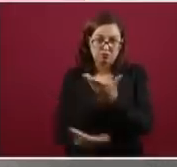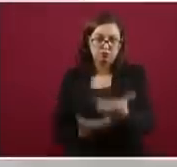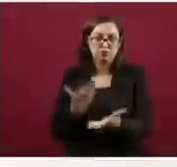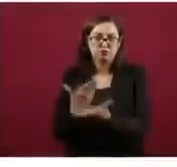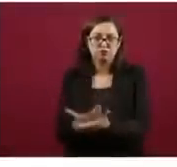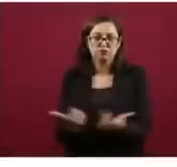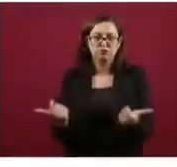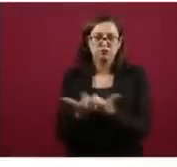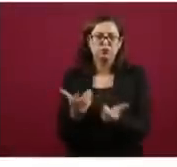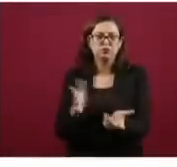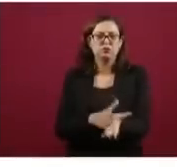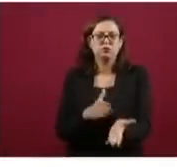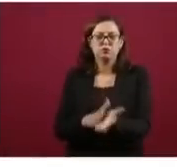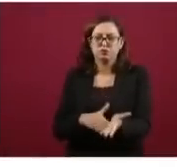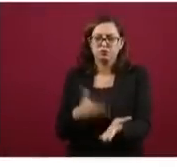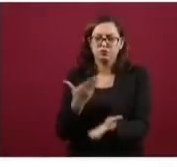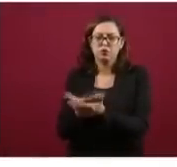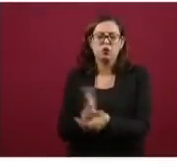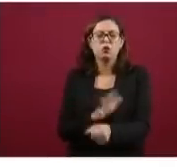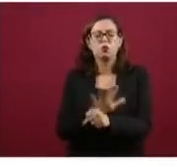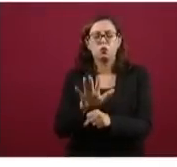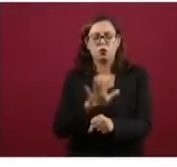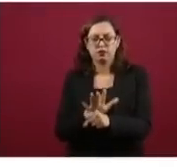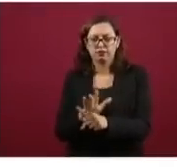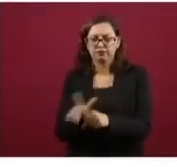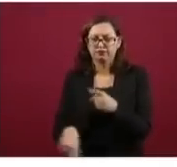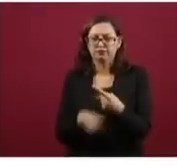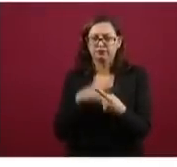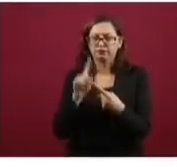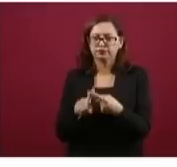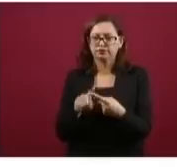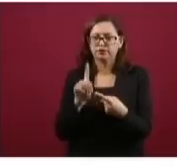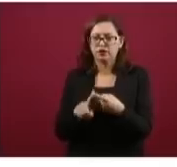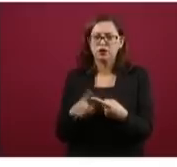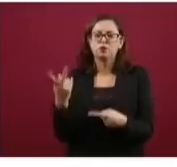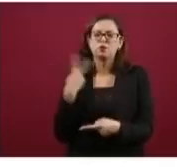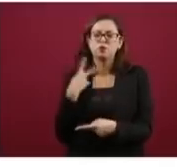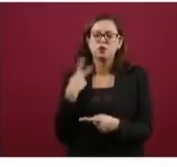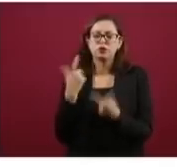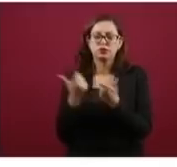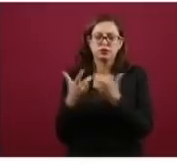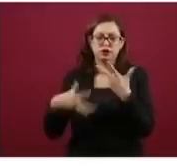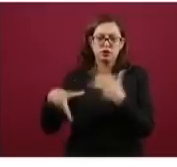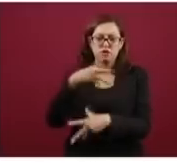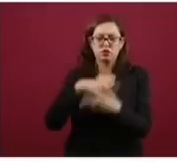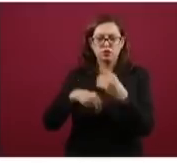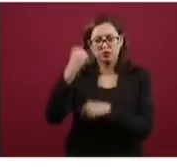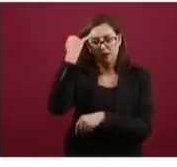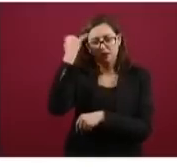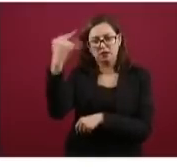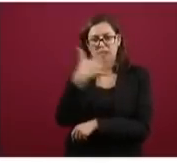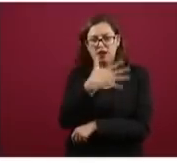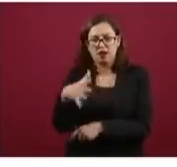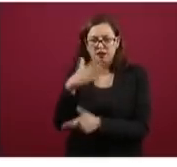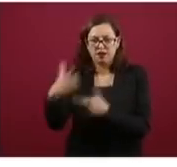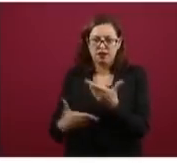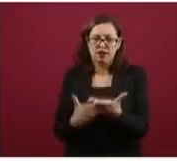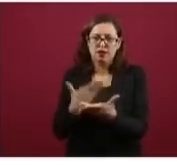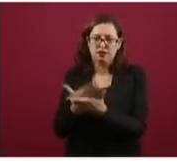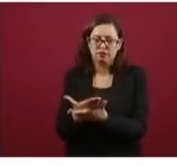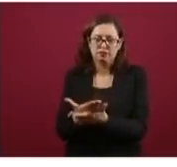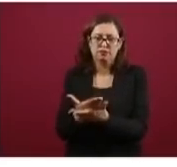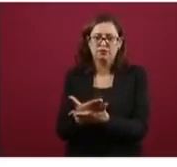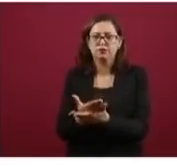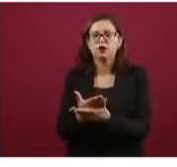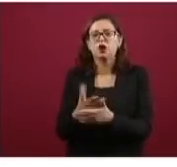paquete económico esté integrado por tres documentos los criterios generales de política económica que tienen de manera destacada el